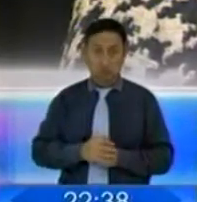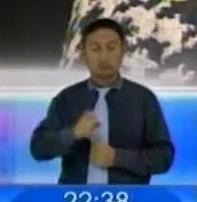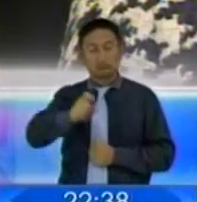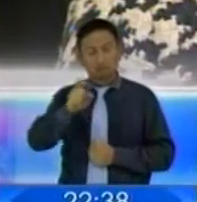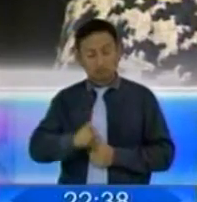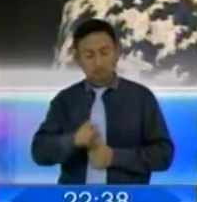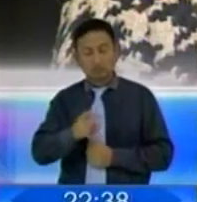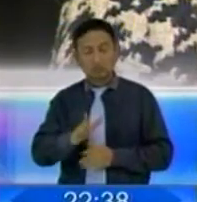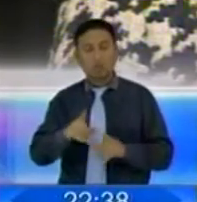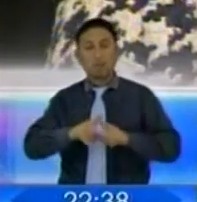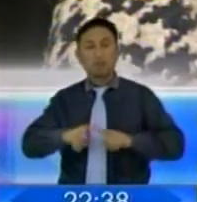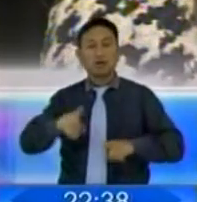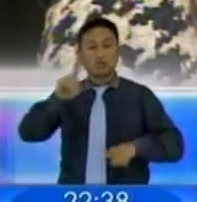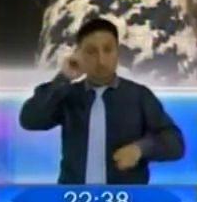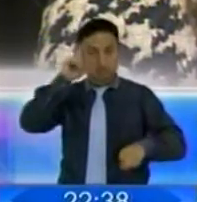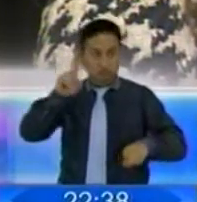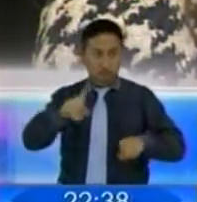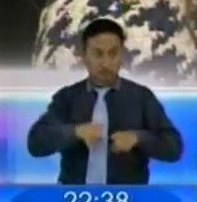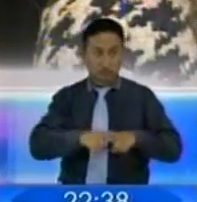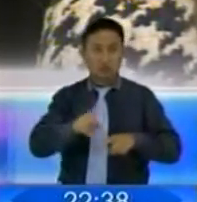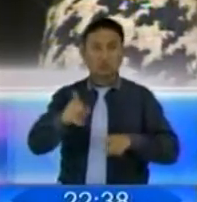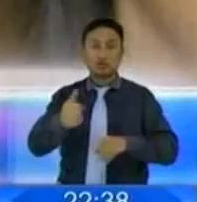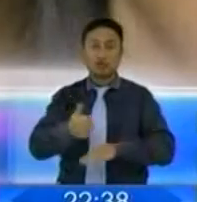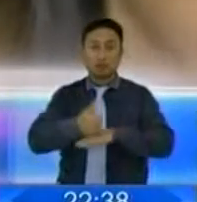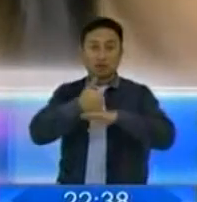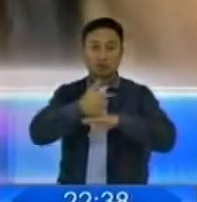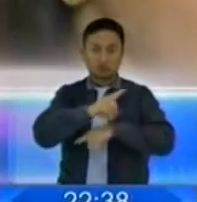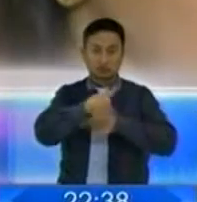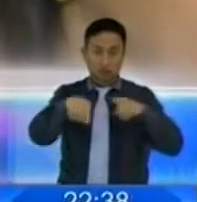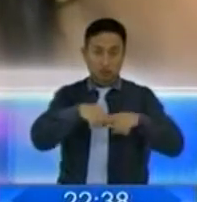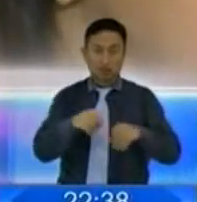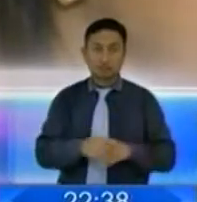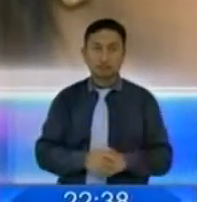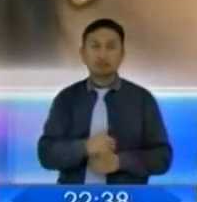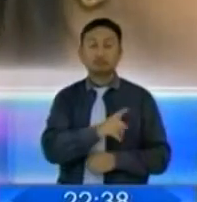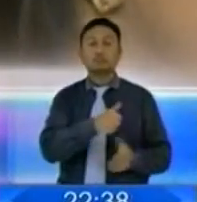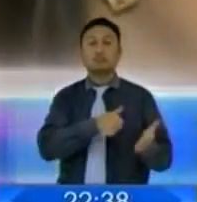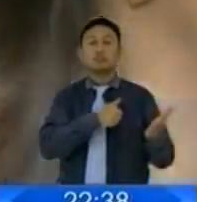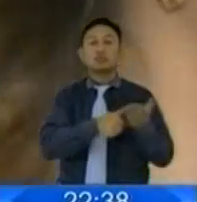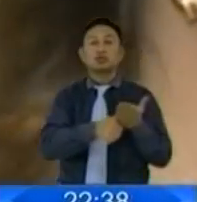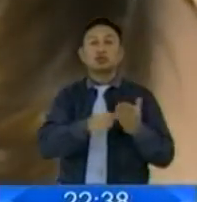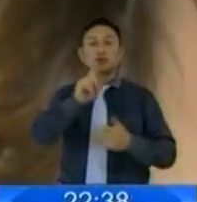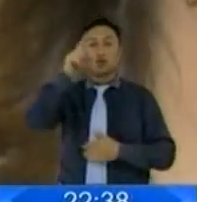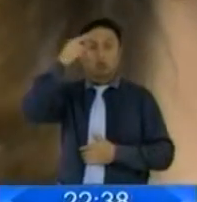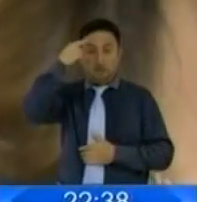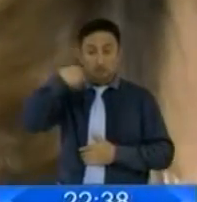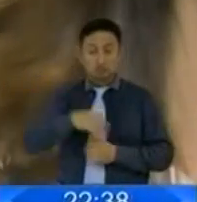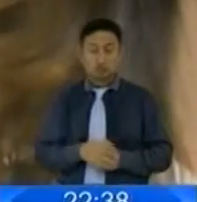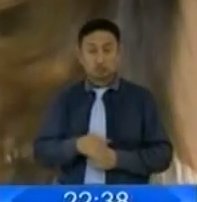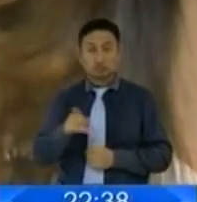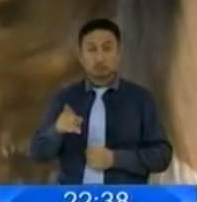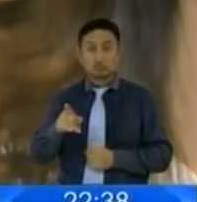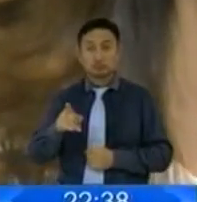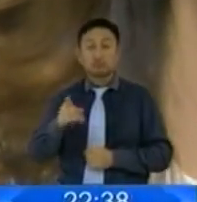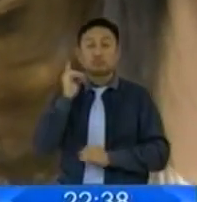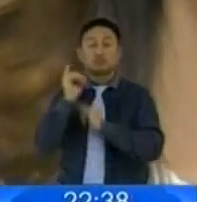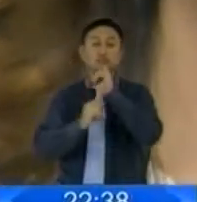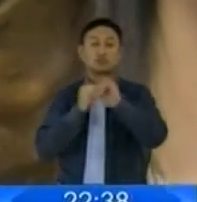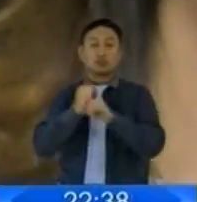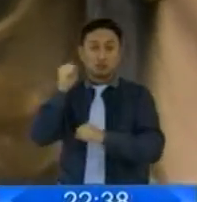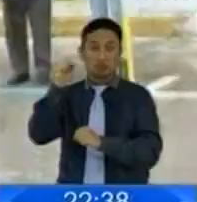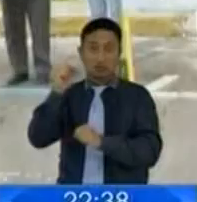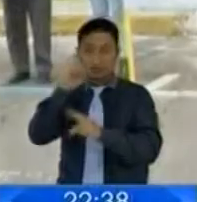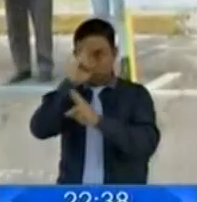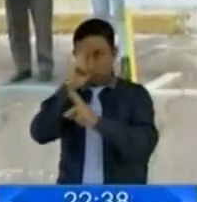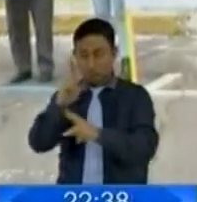en concierto con sus representantes. Según la ministra Romo, el gobierno es muy respetuoso de los organismos de derechos